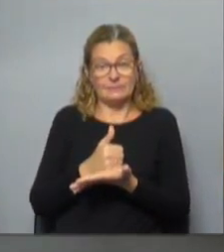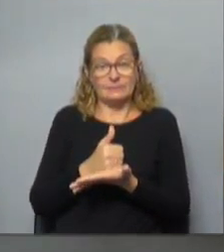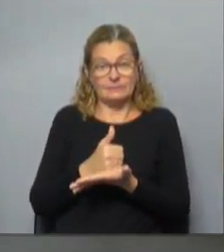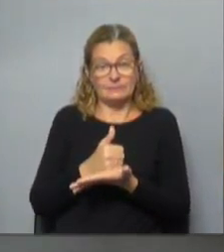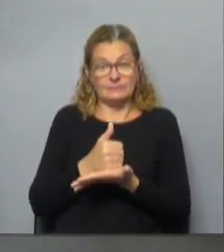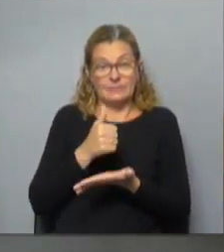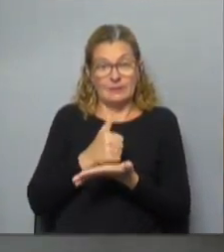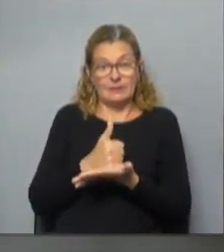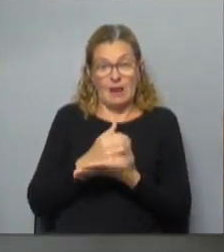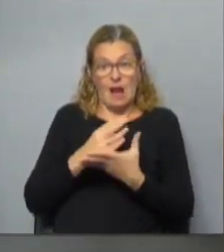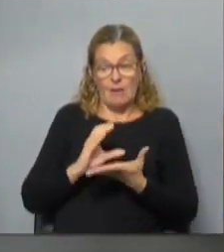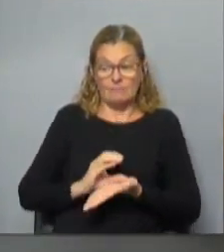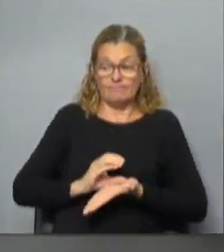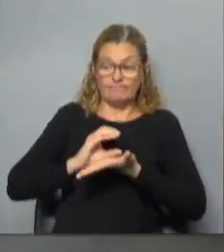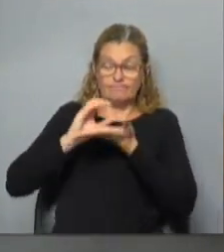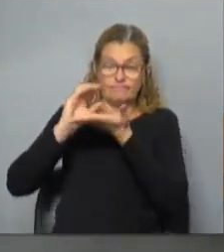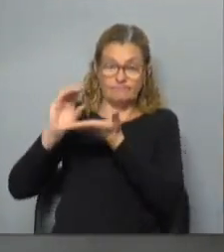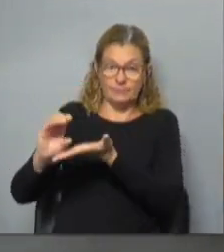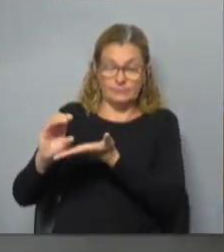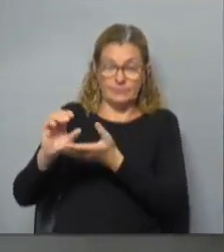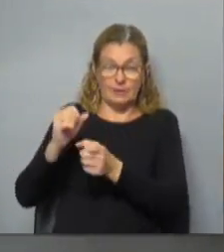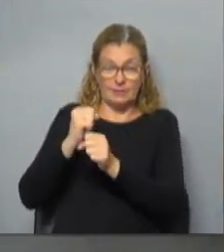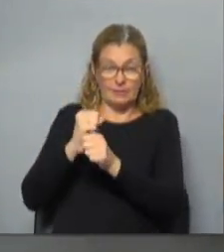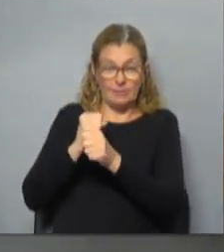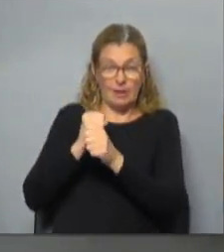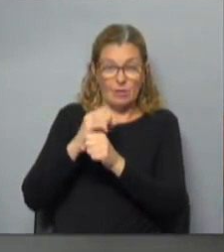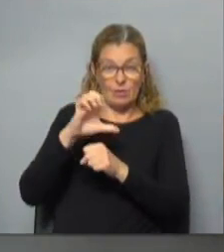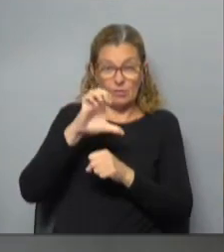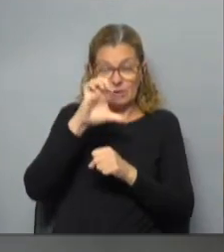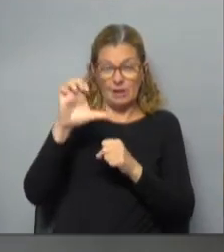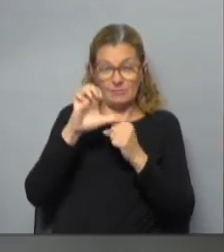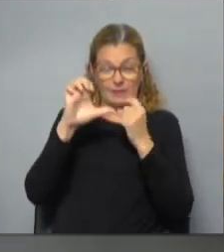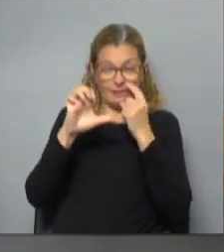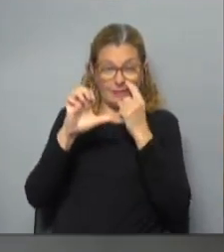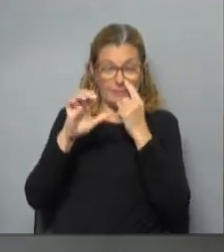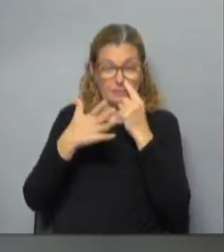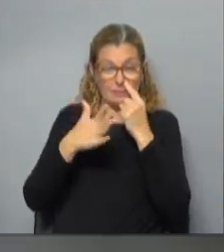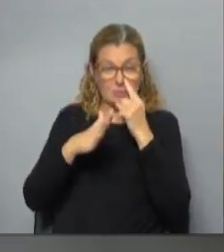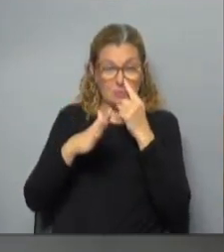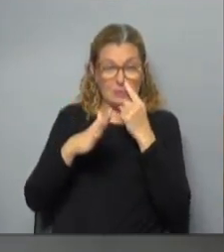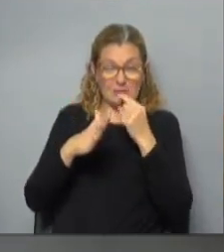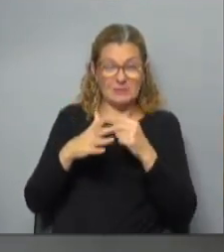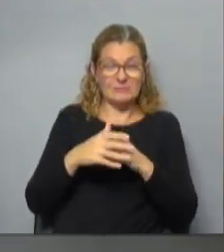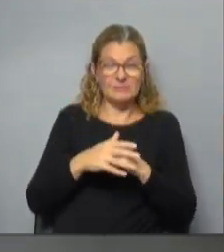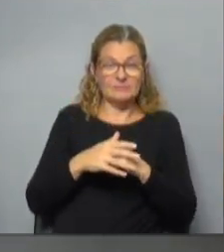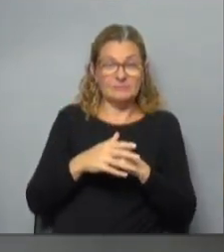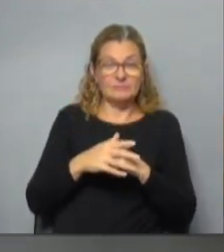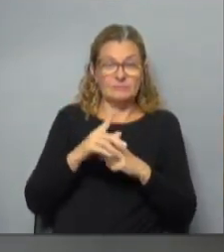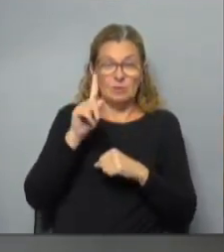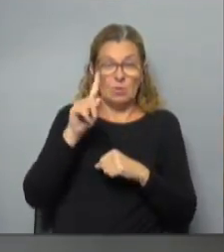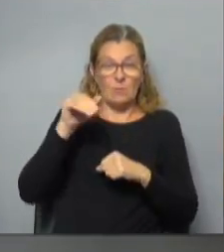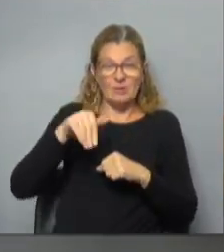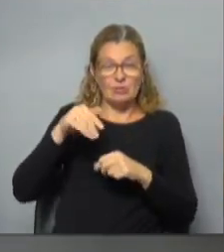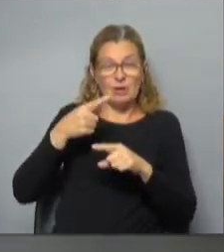está subsidiando el funcionamiento de la empresa en aproximadamente un millón